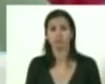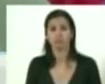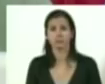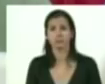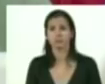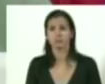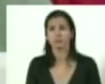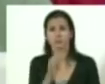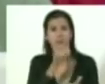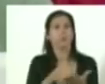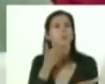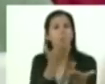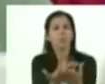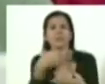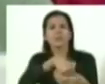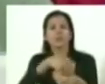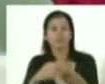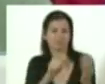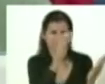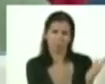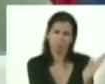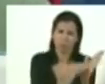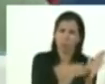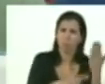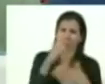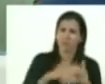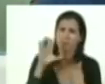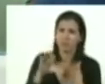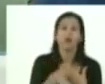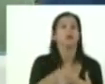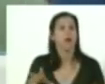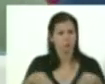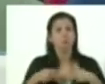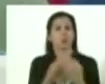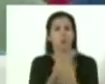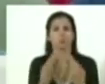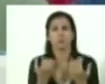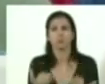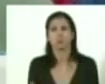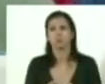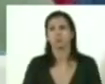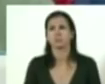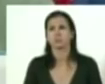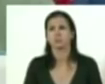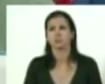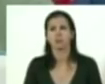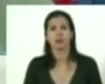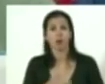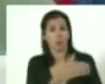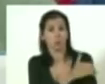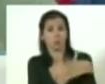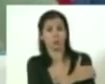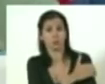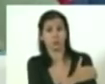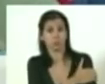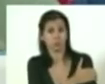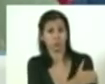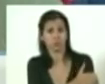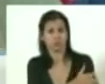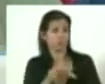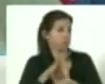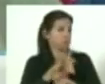dentro del plan de la patria. Ese es nuestro compromiso. Que esa derecha se quede